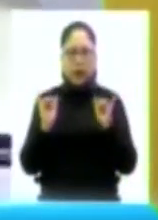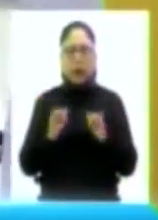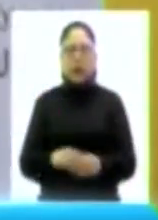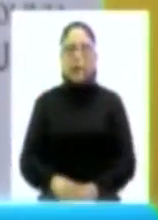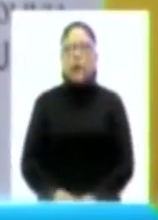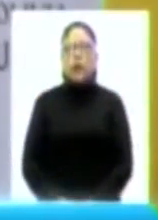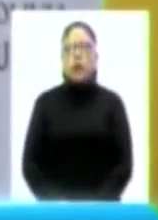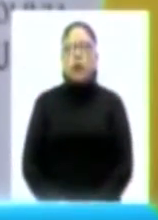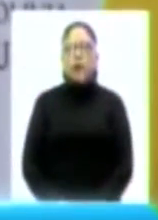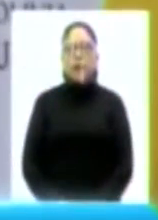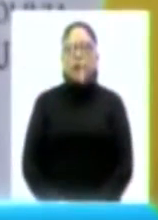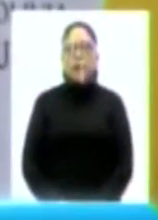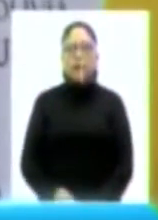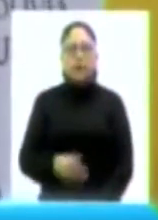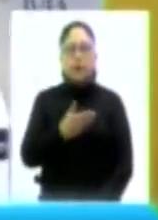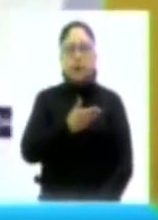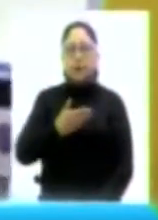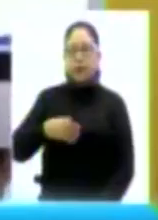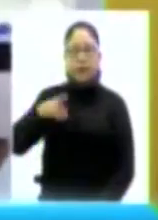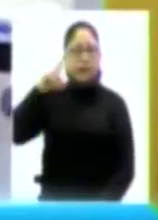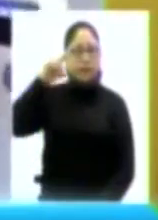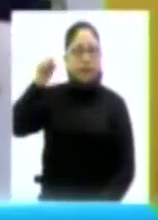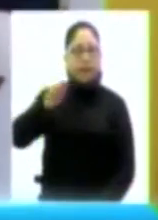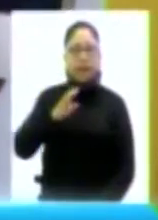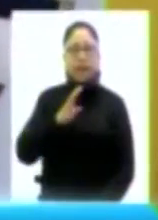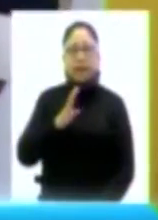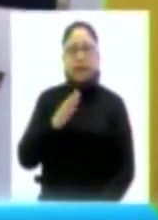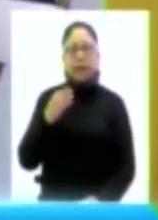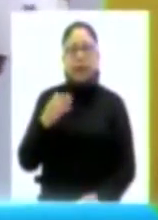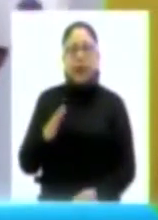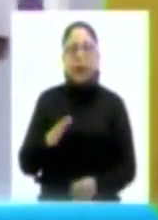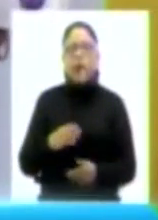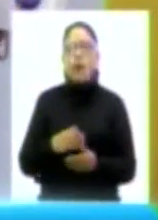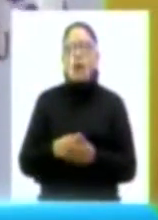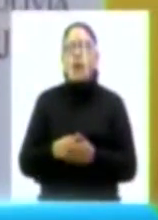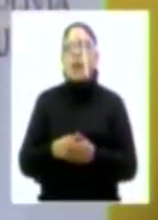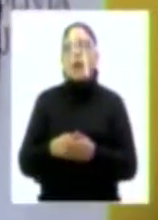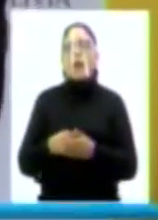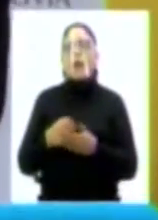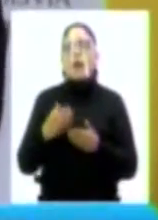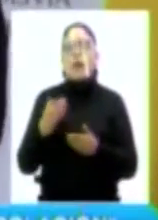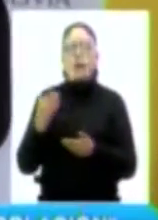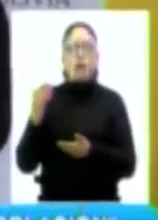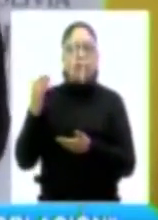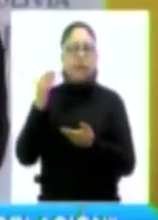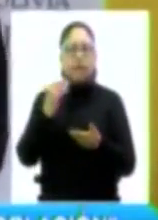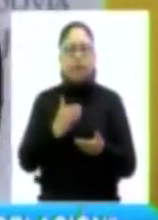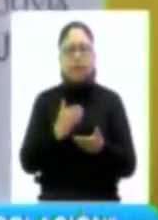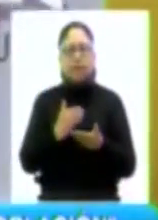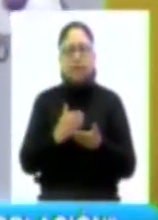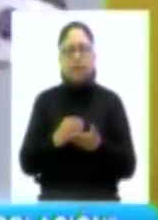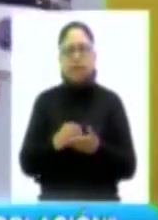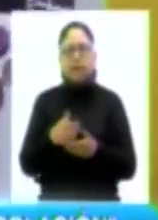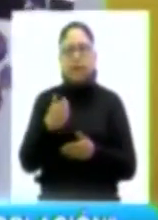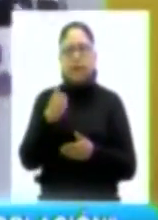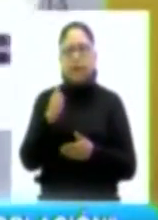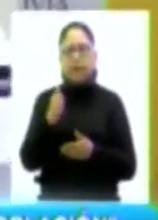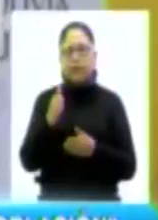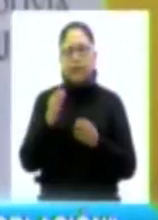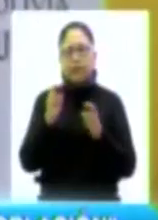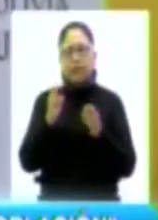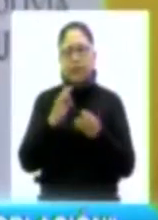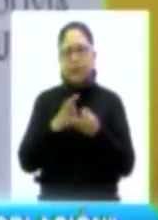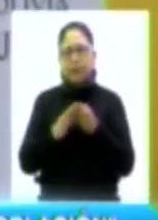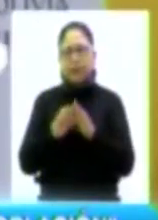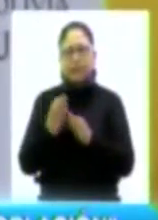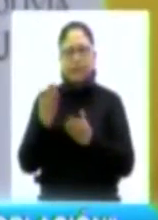tal cual el presidente lo había prometido, el 10 han llegado a Bolivia una gran cantidad de estas pruebas, lo